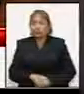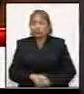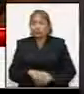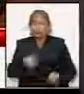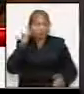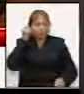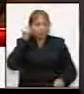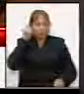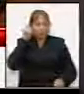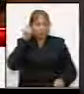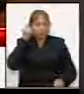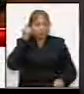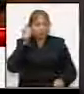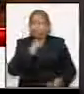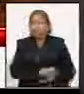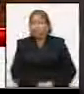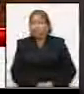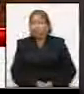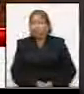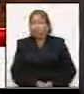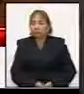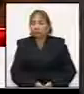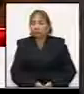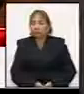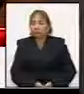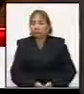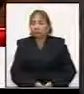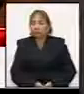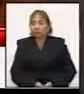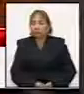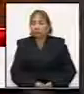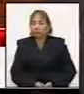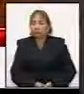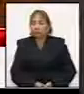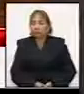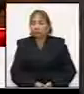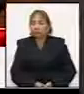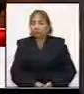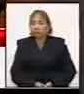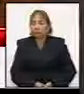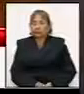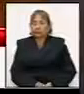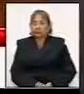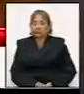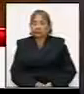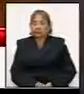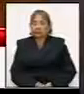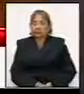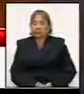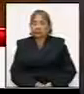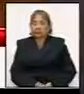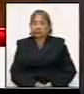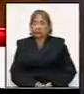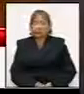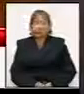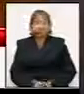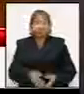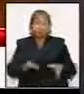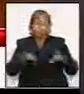lógica se entiende... Tiempo adicional. Por lógica se entiende, Presidenta, que quedan